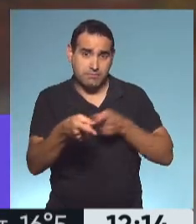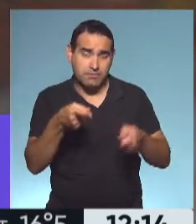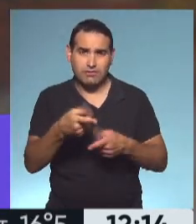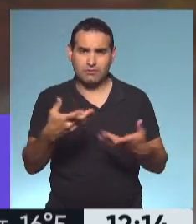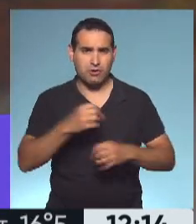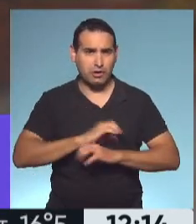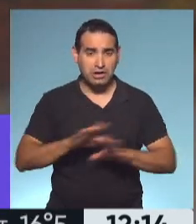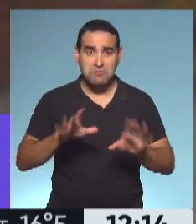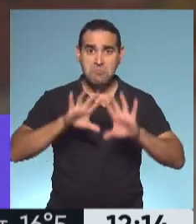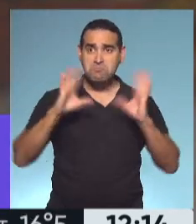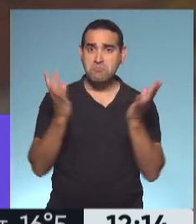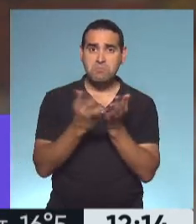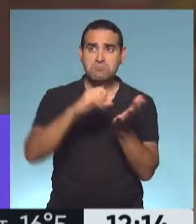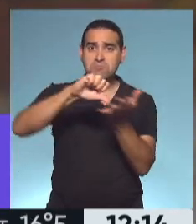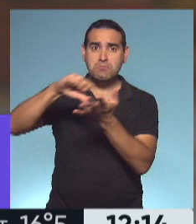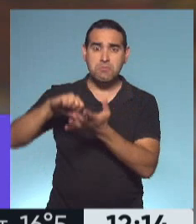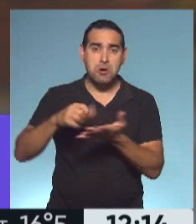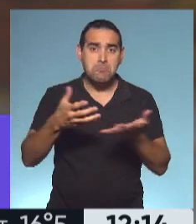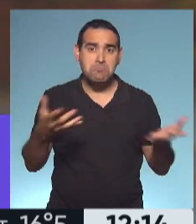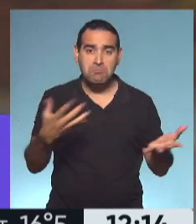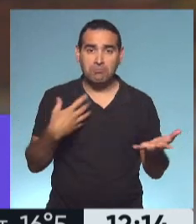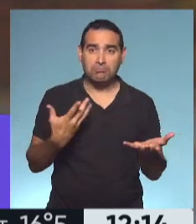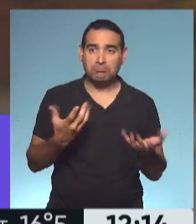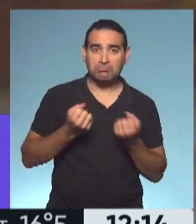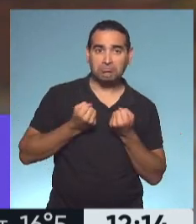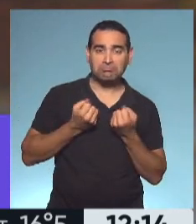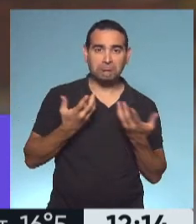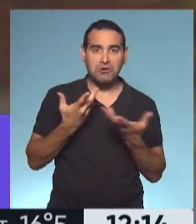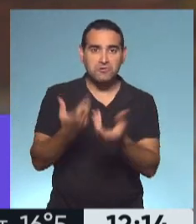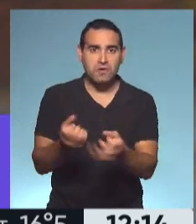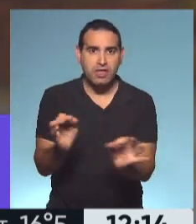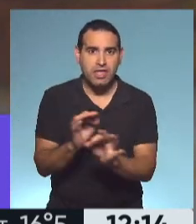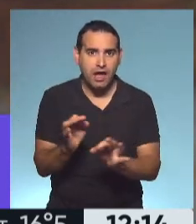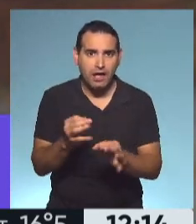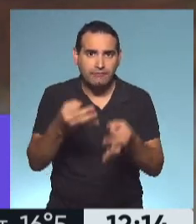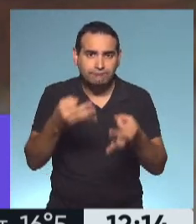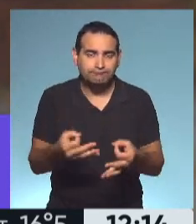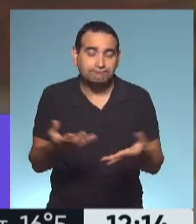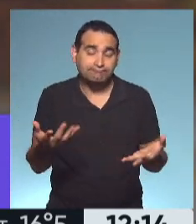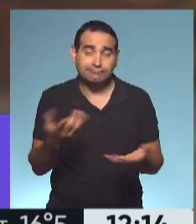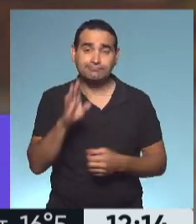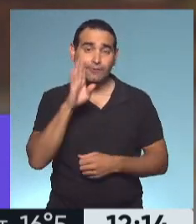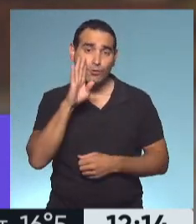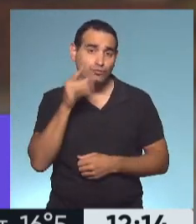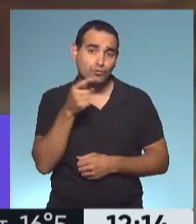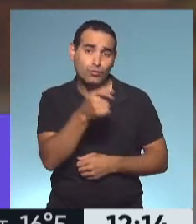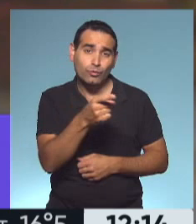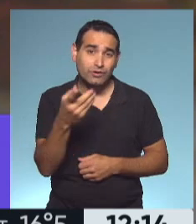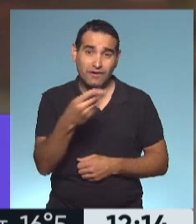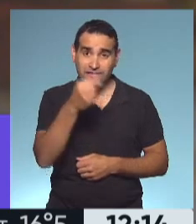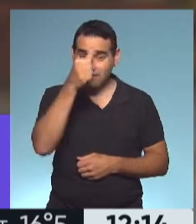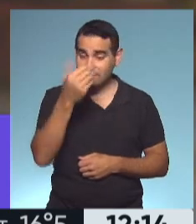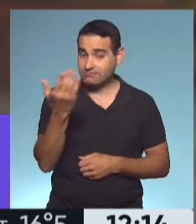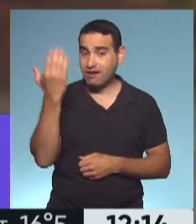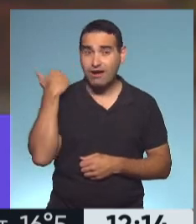comunidad internacional no pueda actuar de una forma contundente. Lamentablemente Estados Unidos durante este fin de